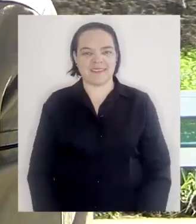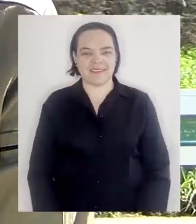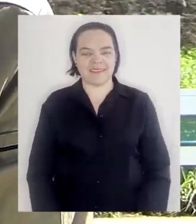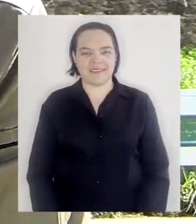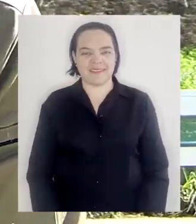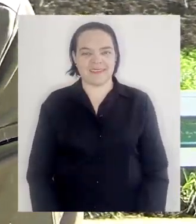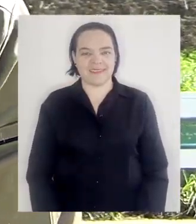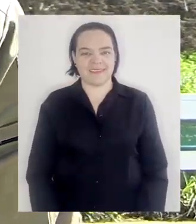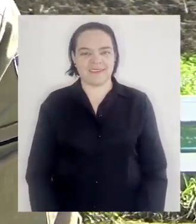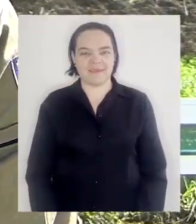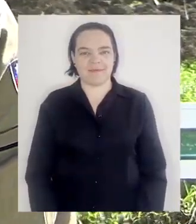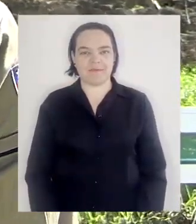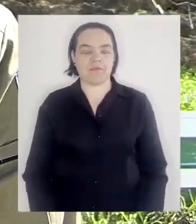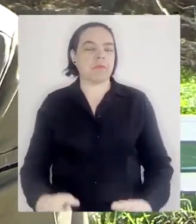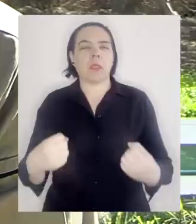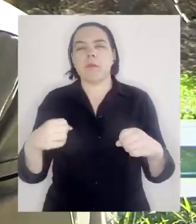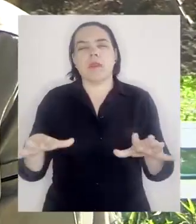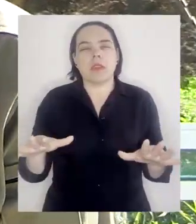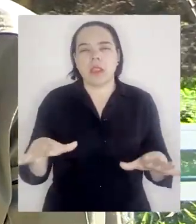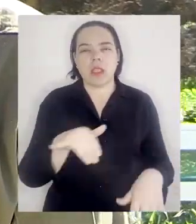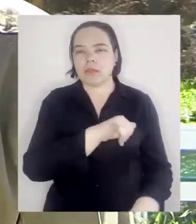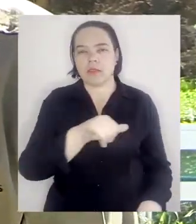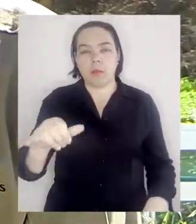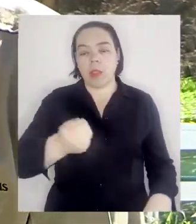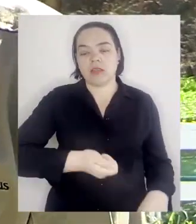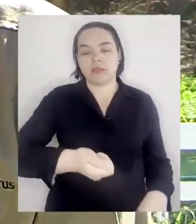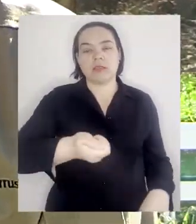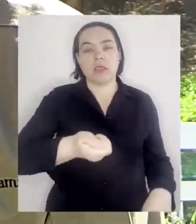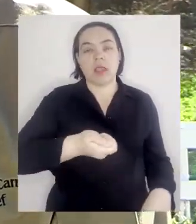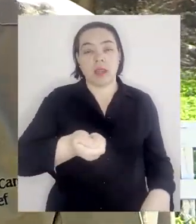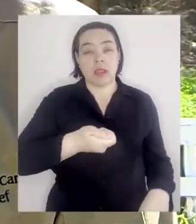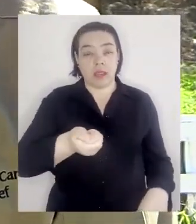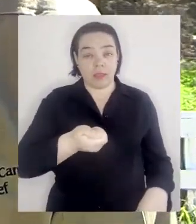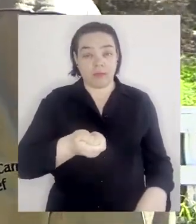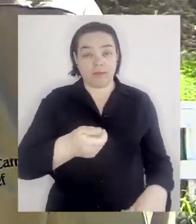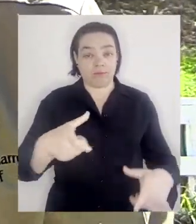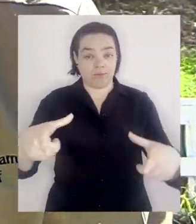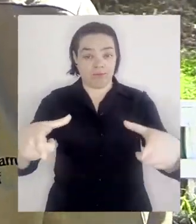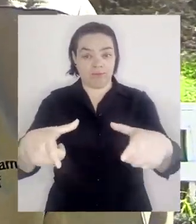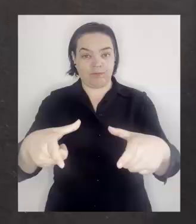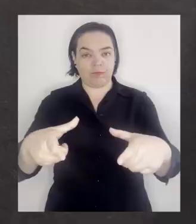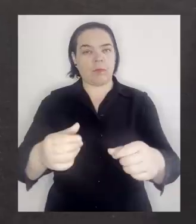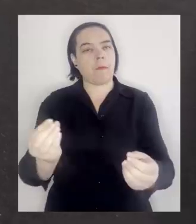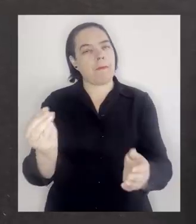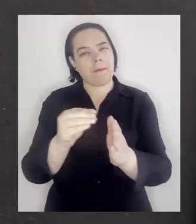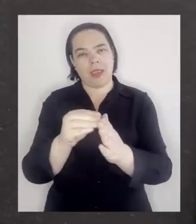el sartén ya va a estar más caliente, así que no se va, porque cuando le falta todavía un poco, ¿no?